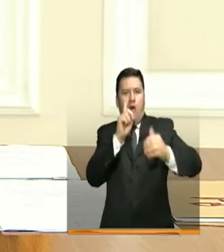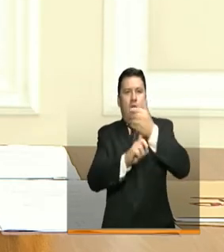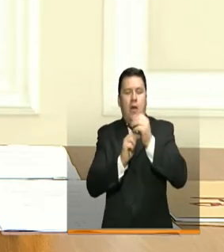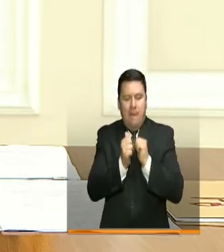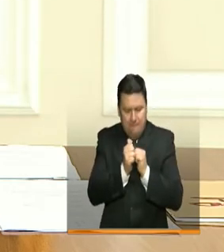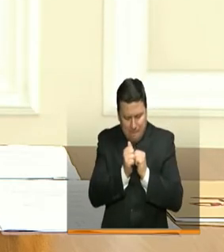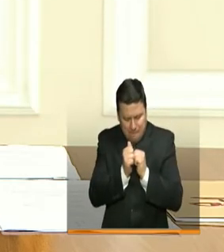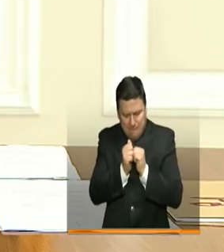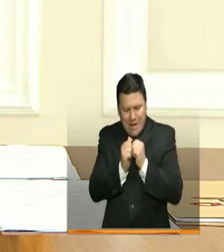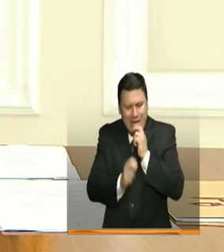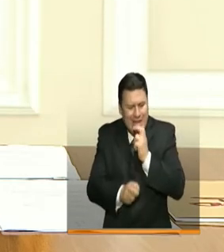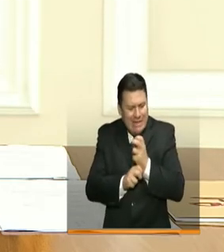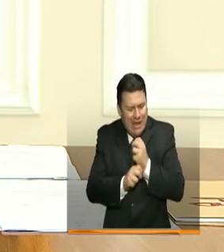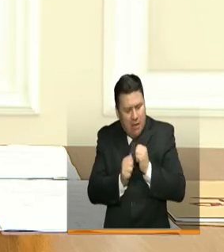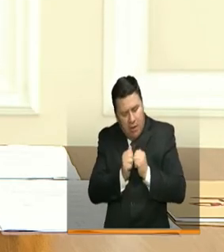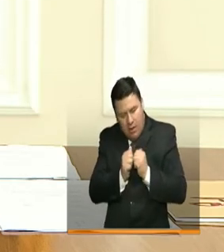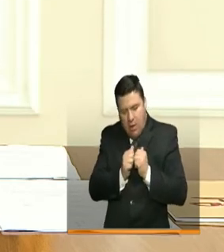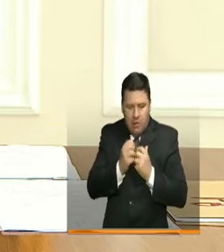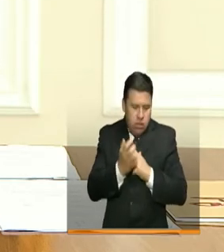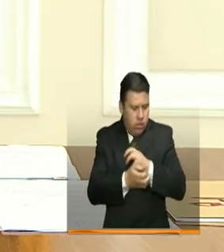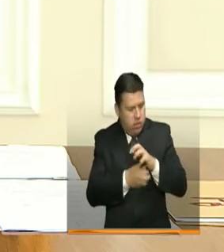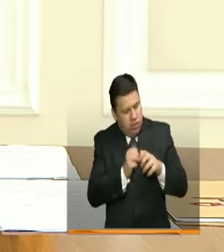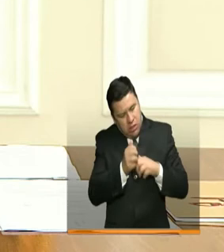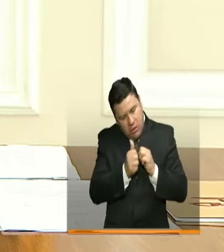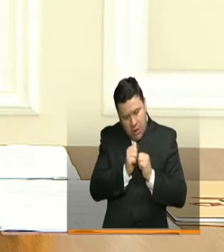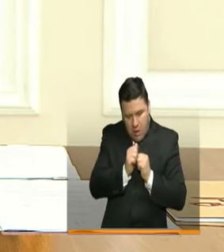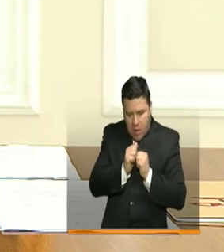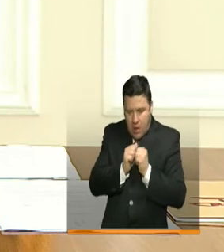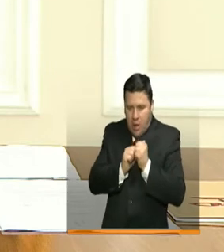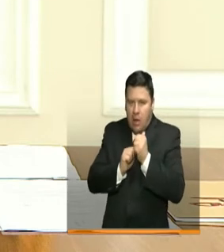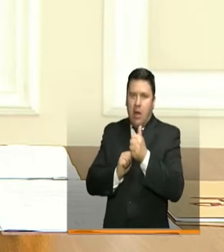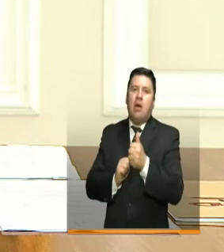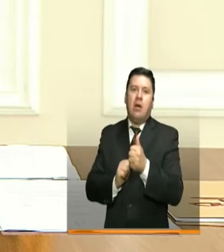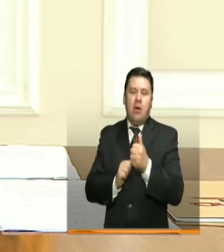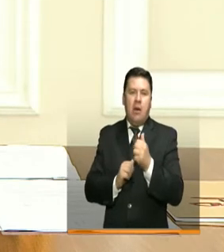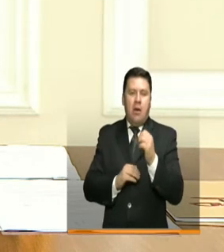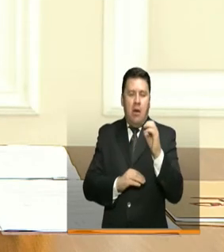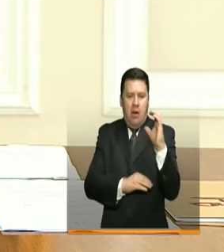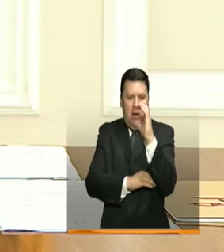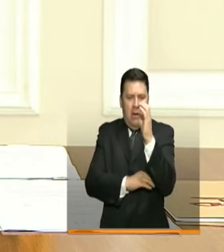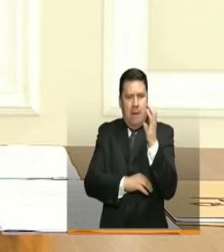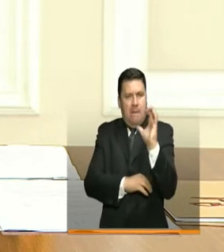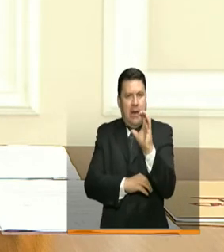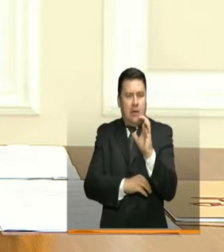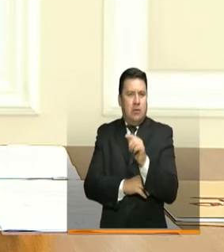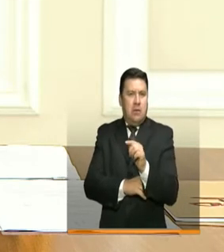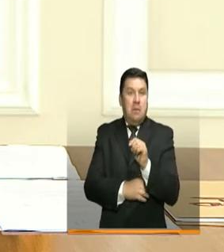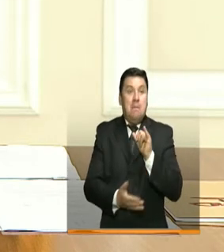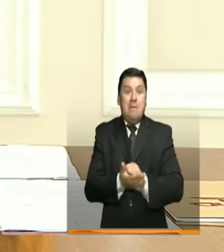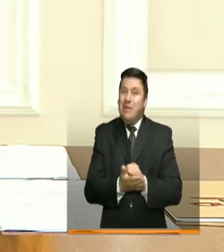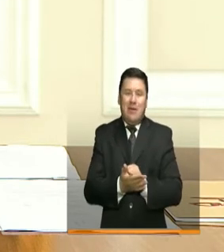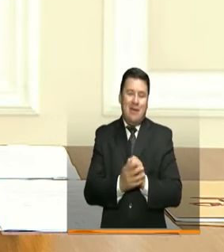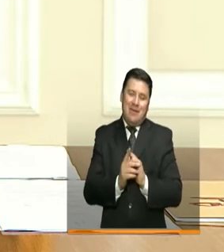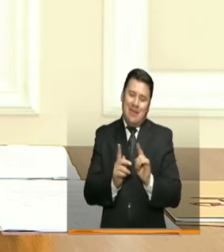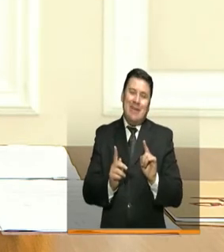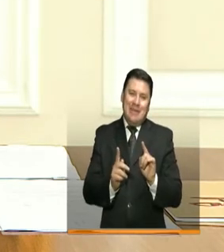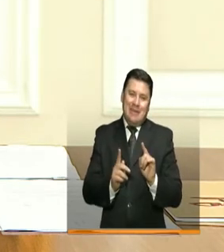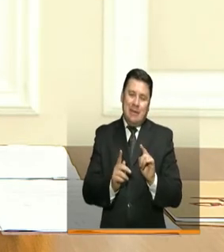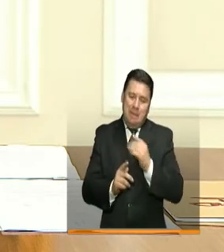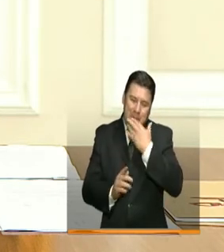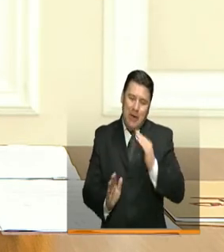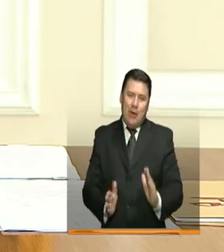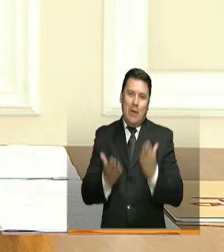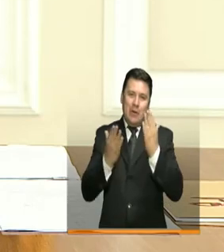pasar esta tempestad global y lo hagamos con un país que no va a ser el mismo, va a ser